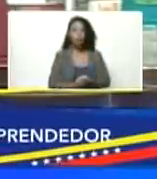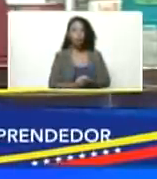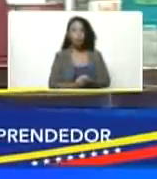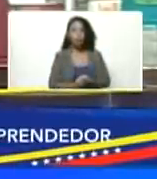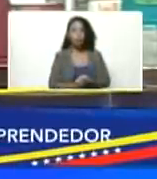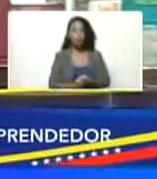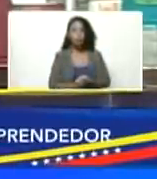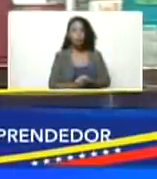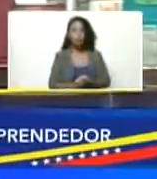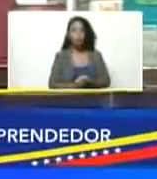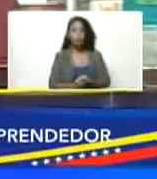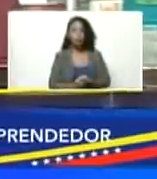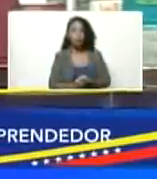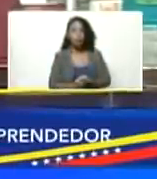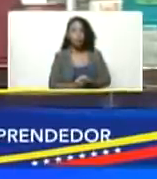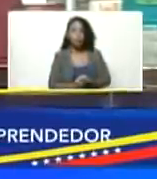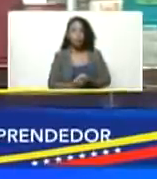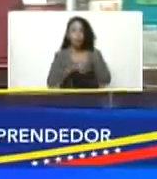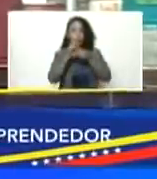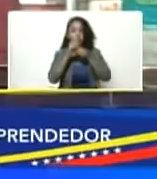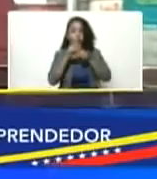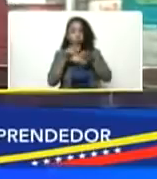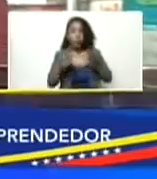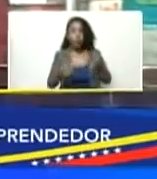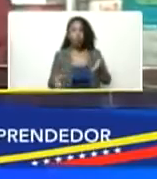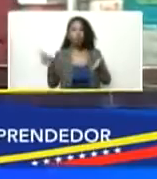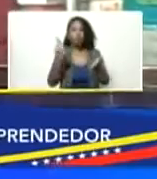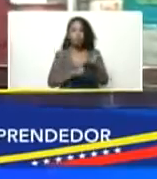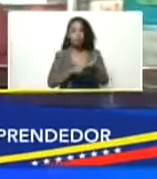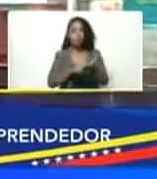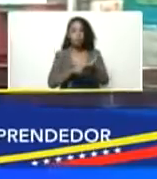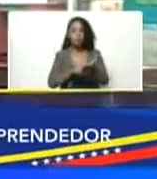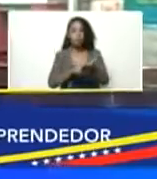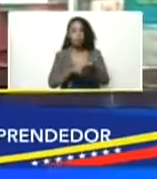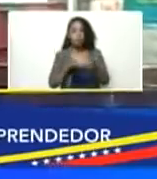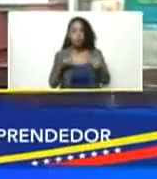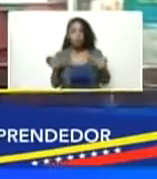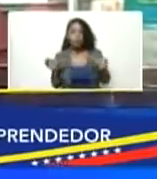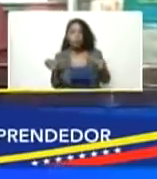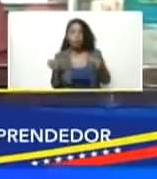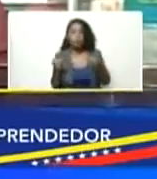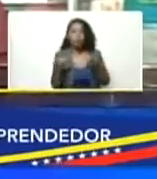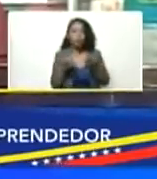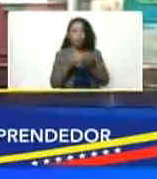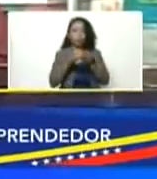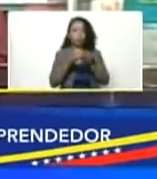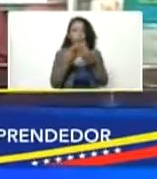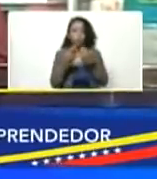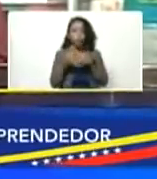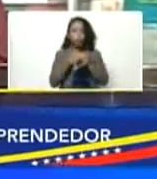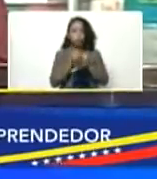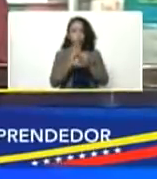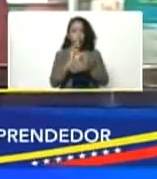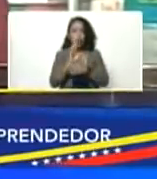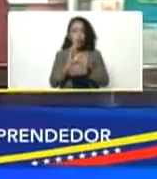la repolarización y la reunificación. Esa la lanzó,